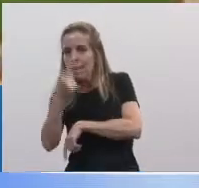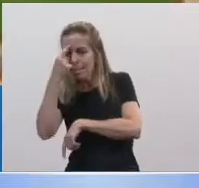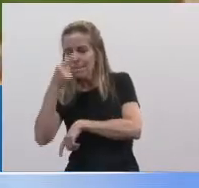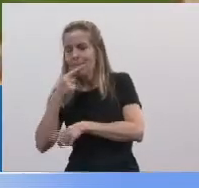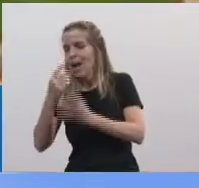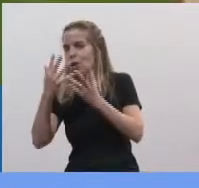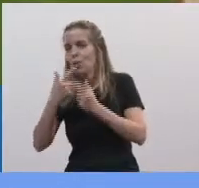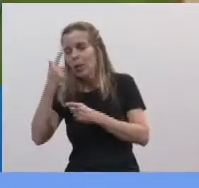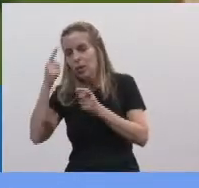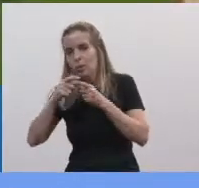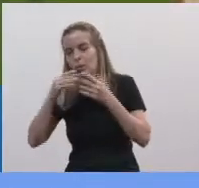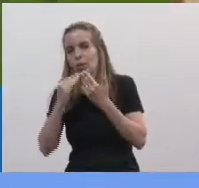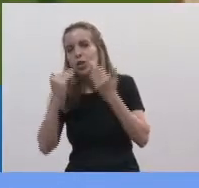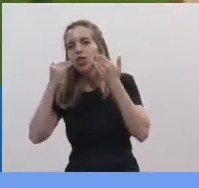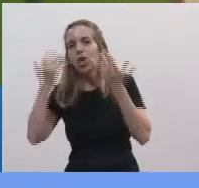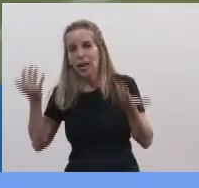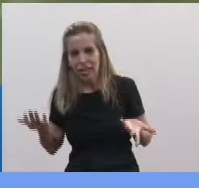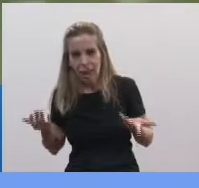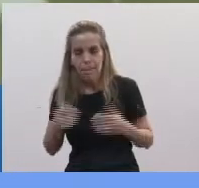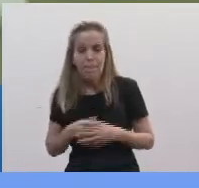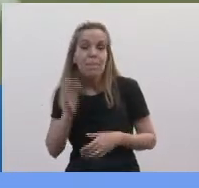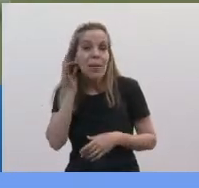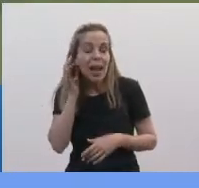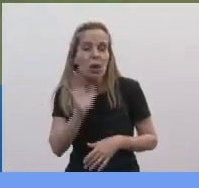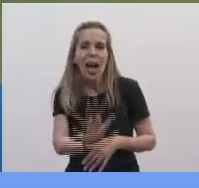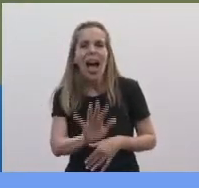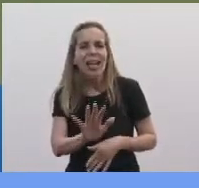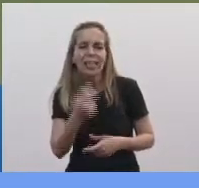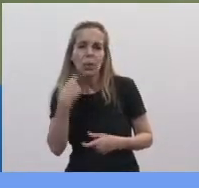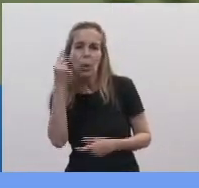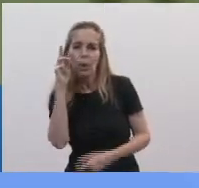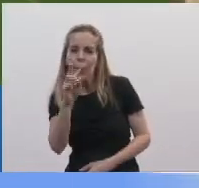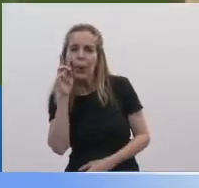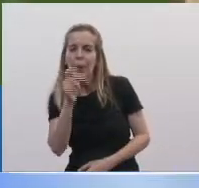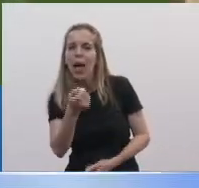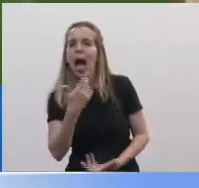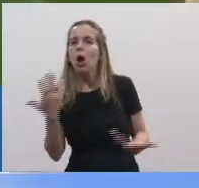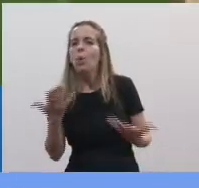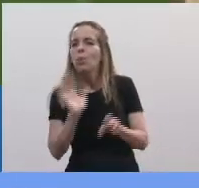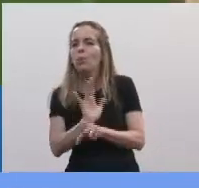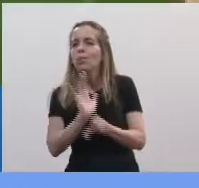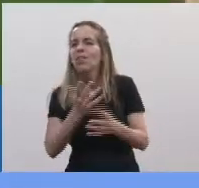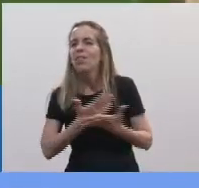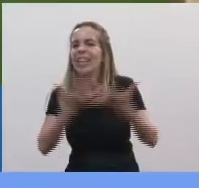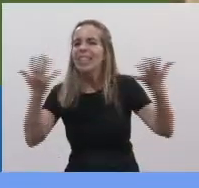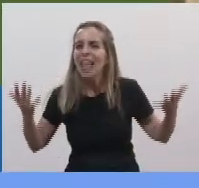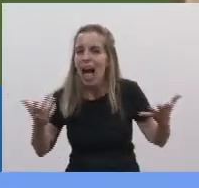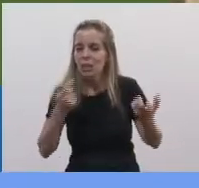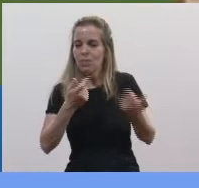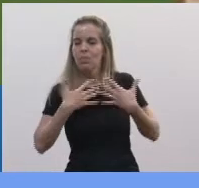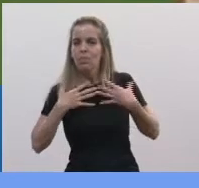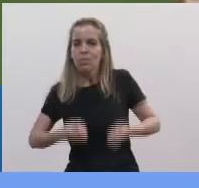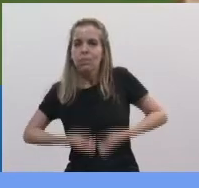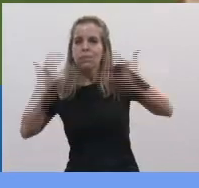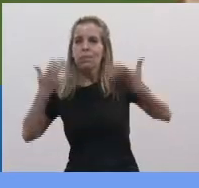una sonrisa en la cara. Maradona causaba siempre una gracia especial de felicidad cada